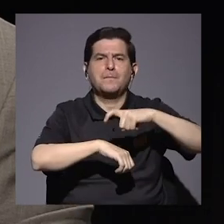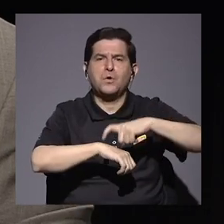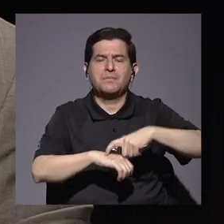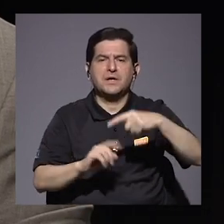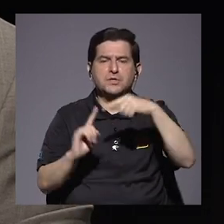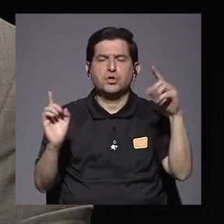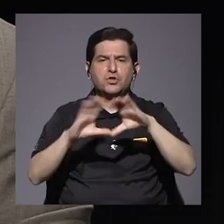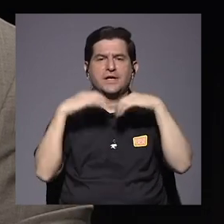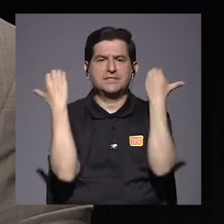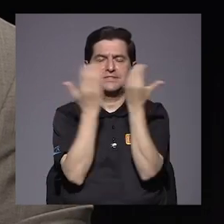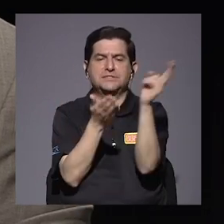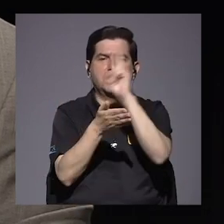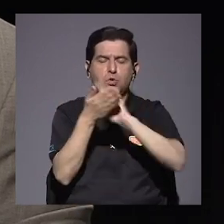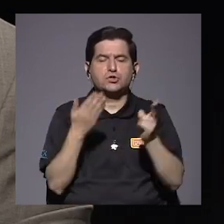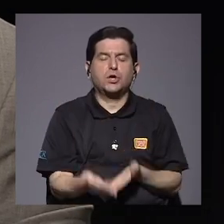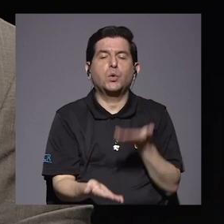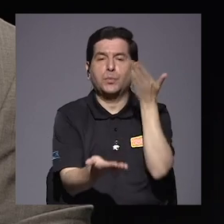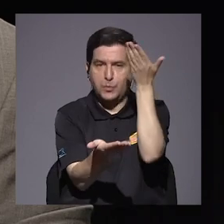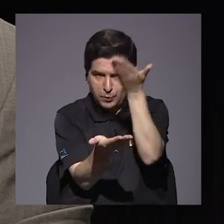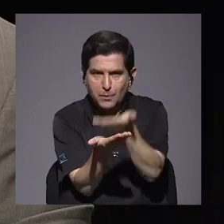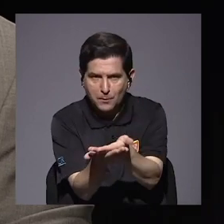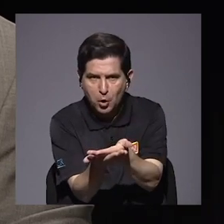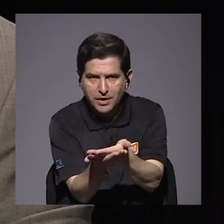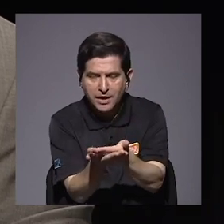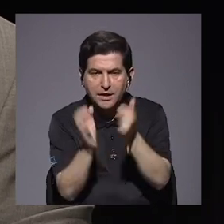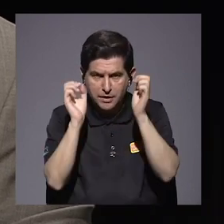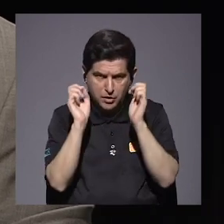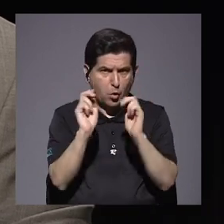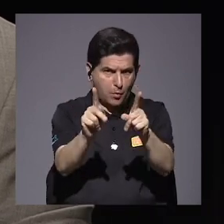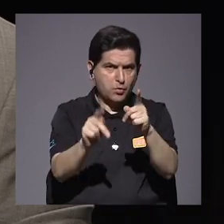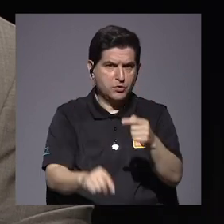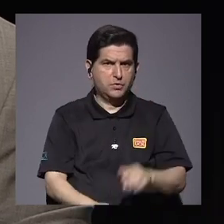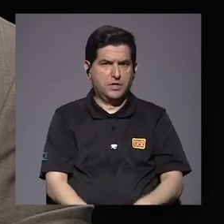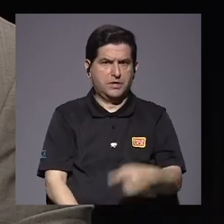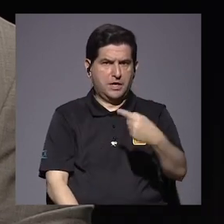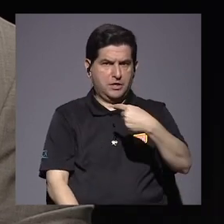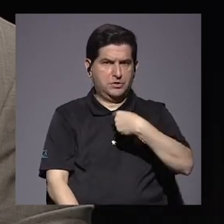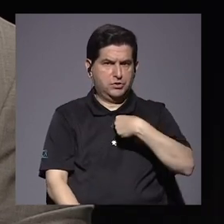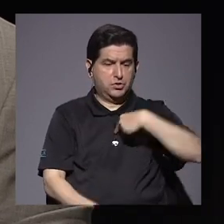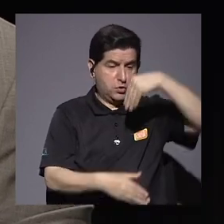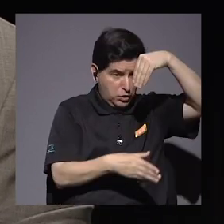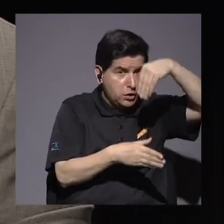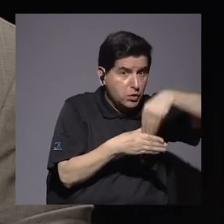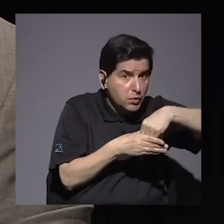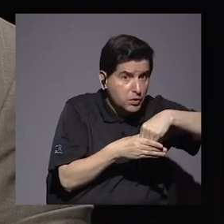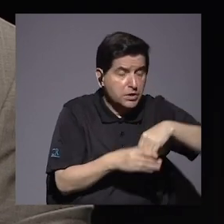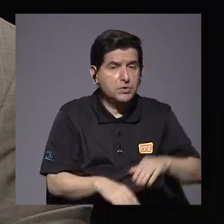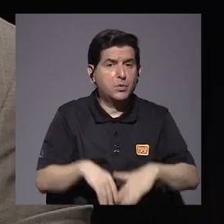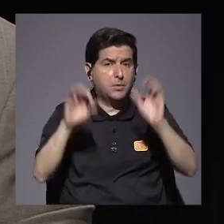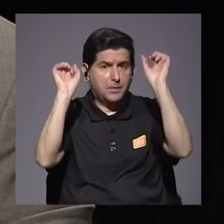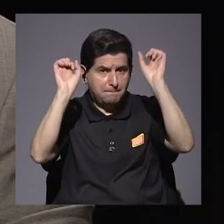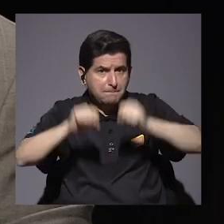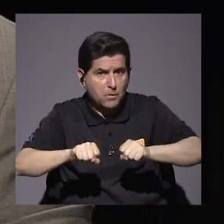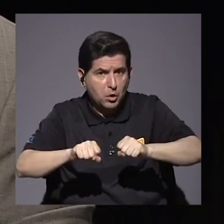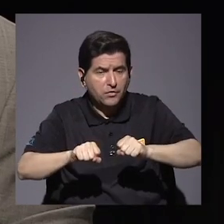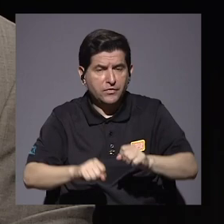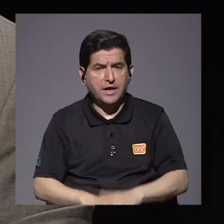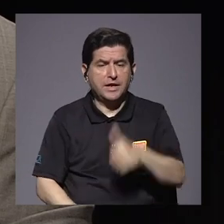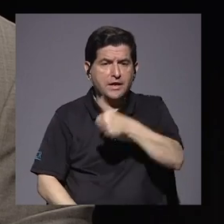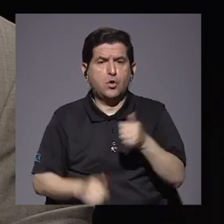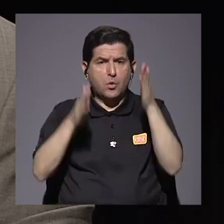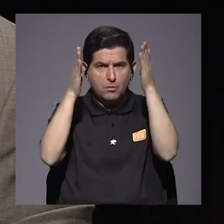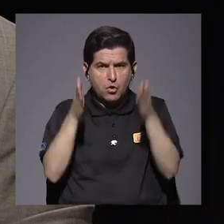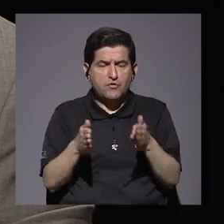el que desde el Consejo Universitario me plantean la posibilidad de ser tomado en cuenta para ocupar